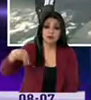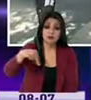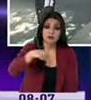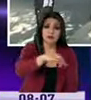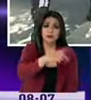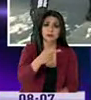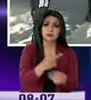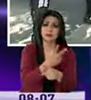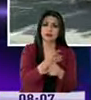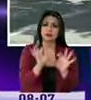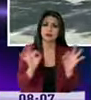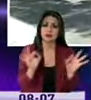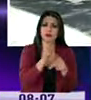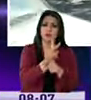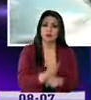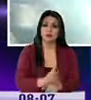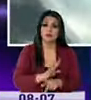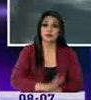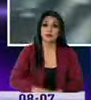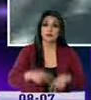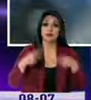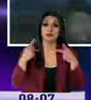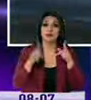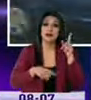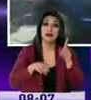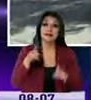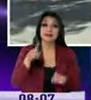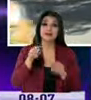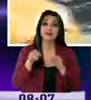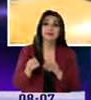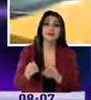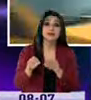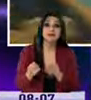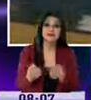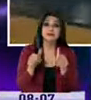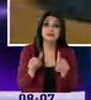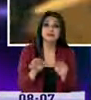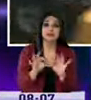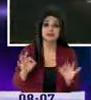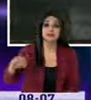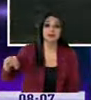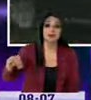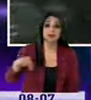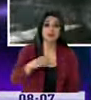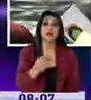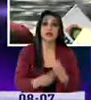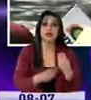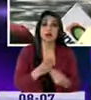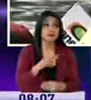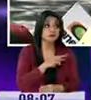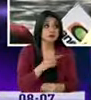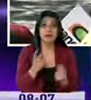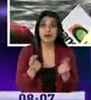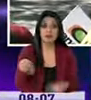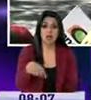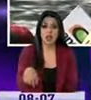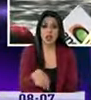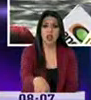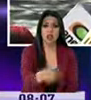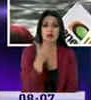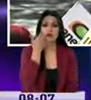corra peligro. Esto sucede muchas veces porque no nos enseñaron a cruzar la vía y lo que primero hacemos es buscar